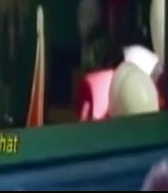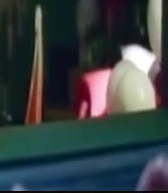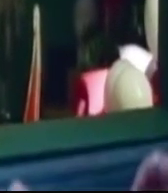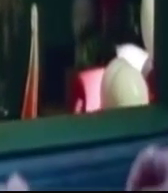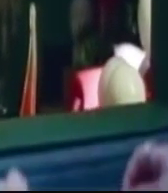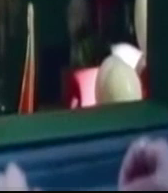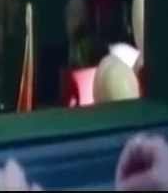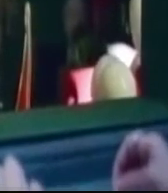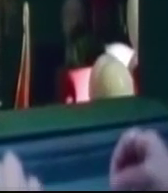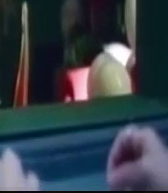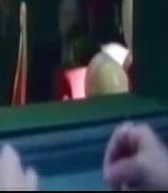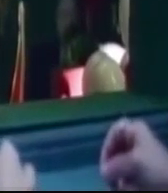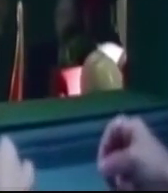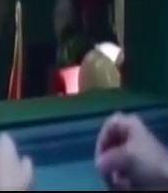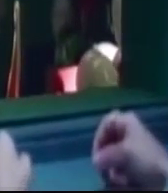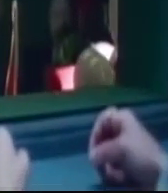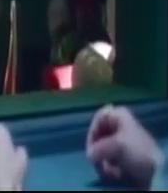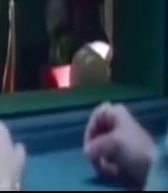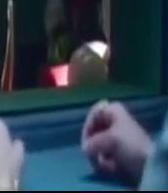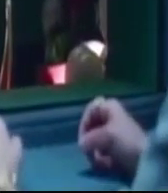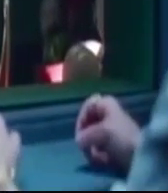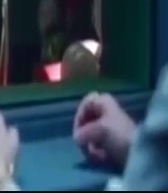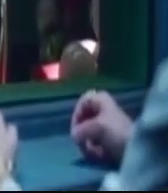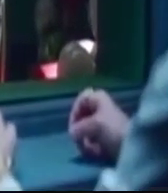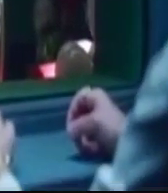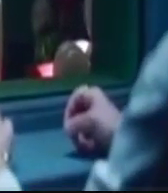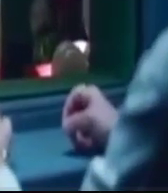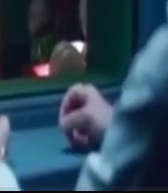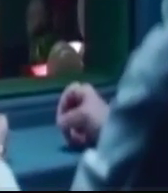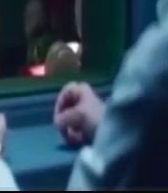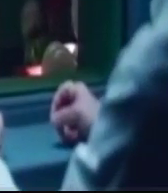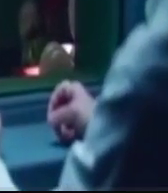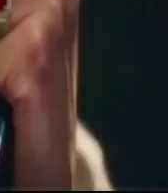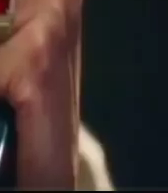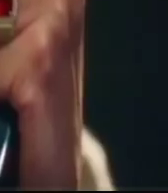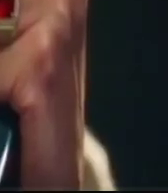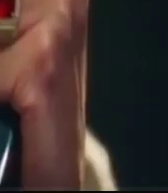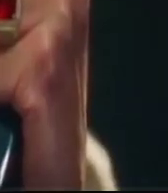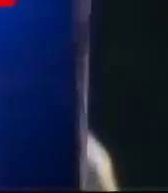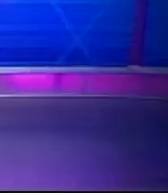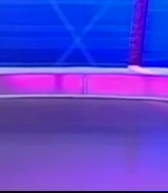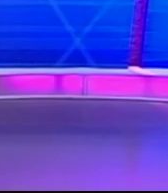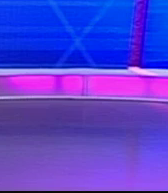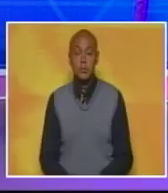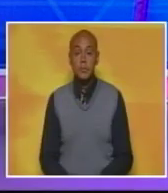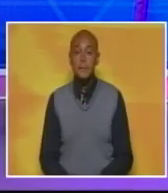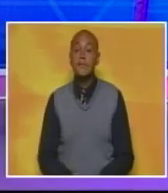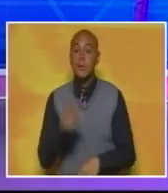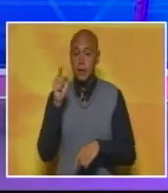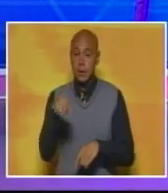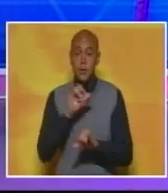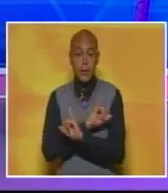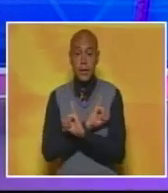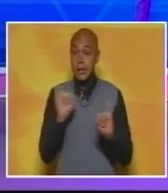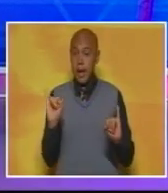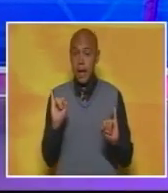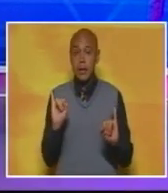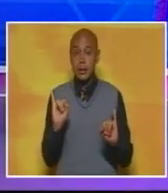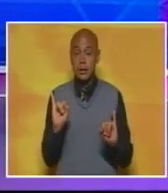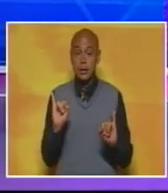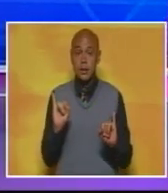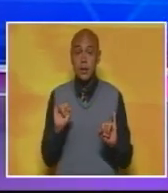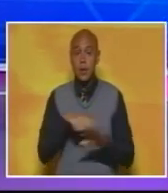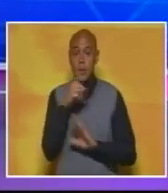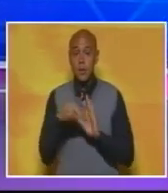Juro que el tiempo que tú estés dentro yo te esperaré. El tiempo que tú estés dentro yo te esperaré. Y con esto llegamos al final de esta